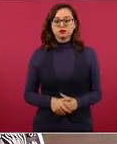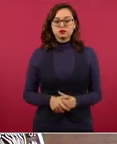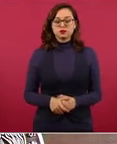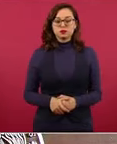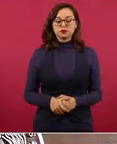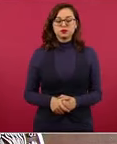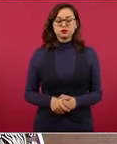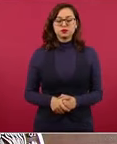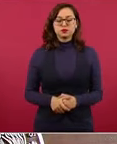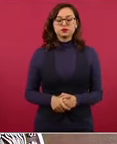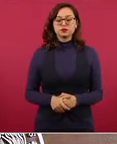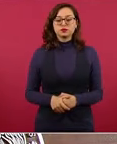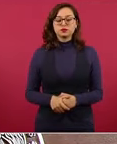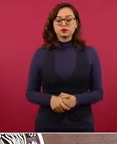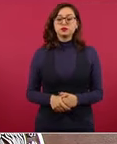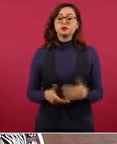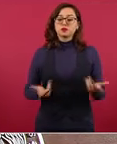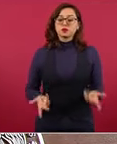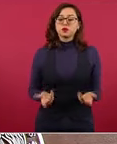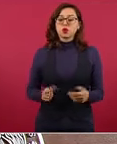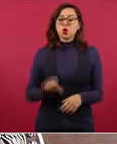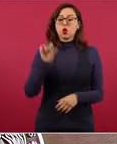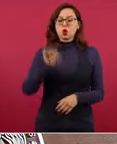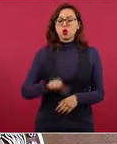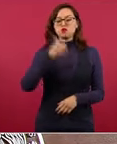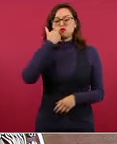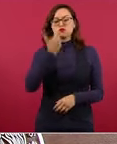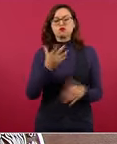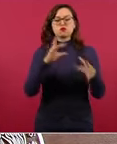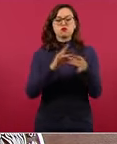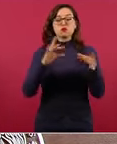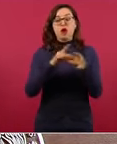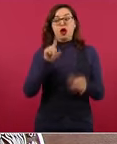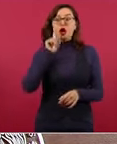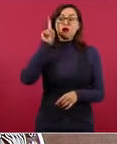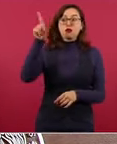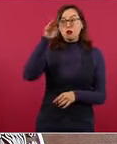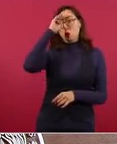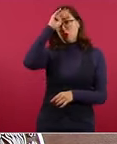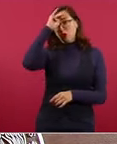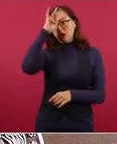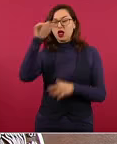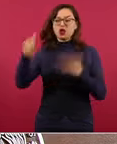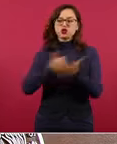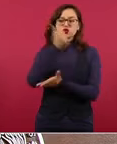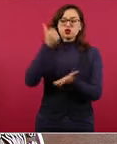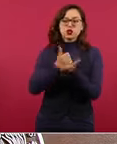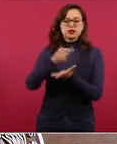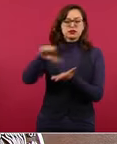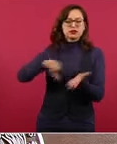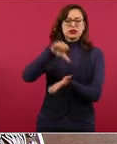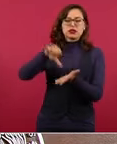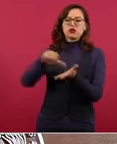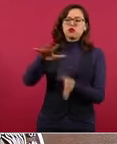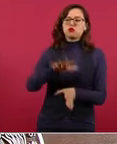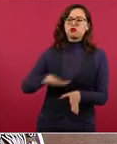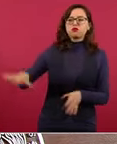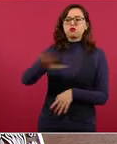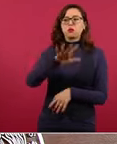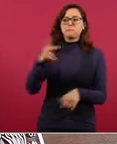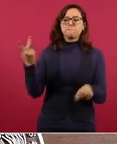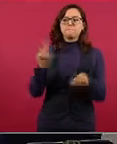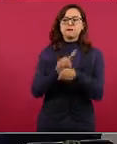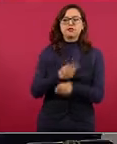que guarda la zona metropolitana de monterrey en relación a el abastecimiento de agua potable